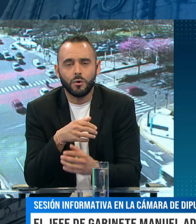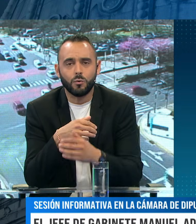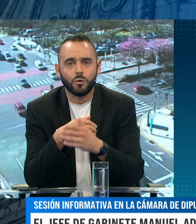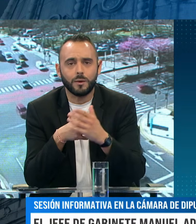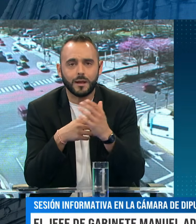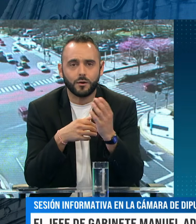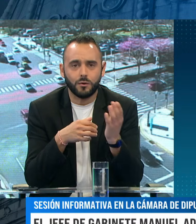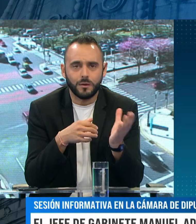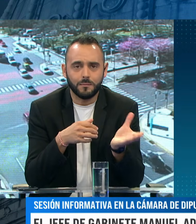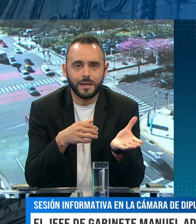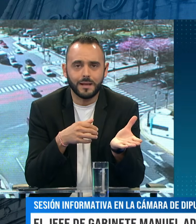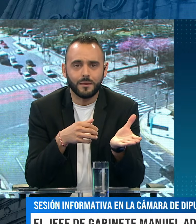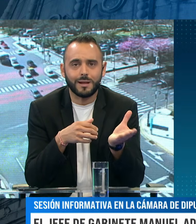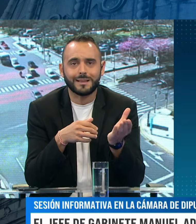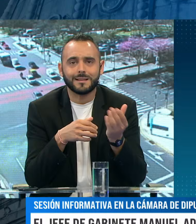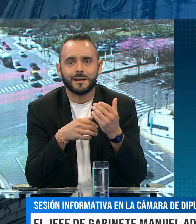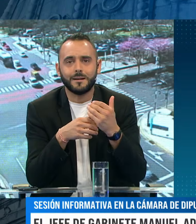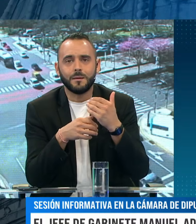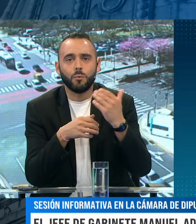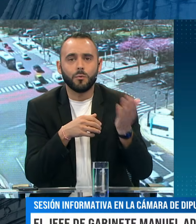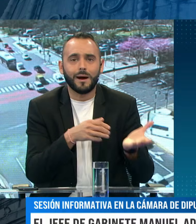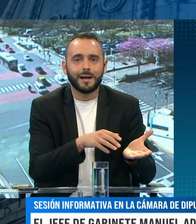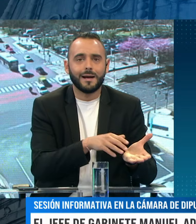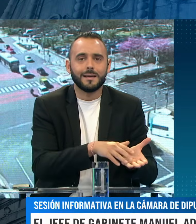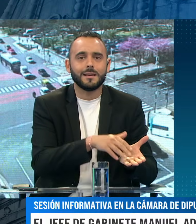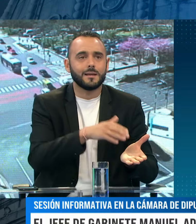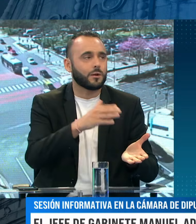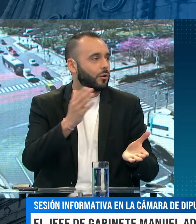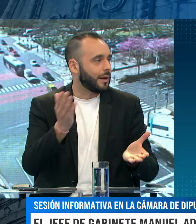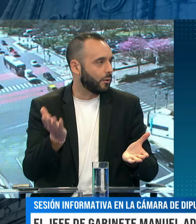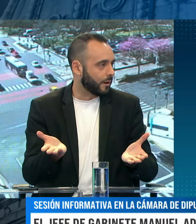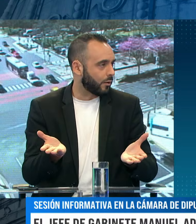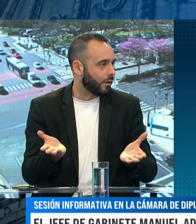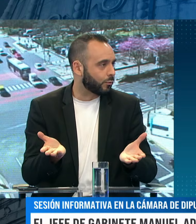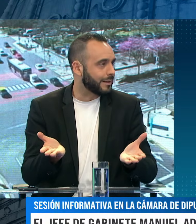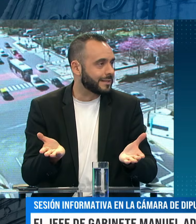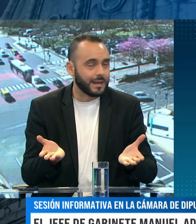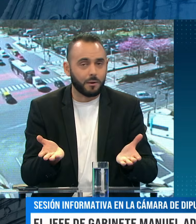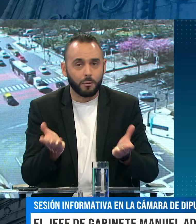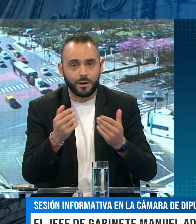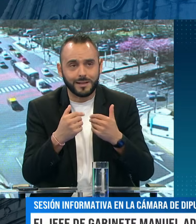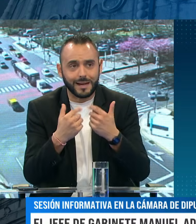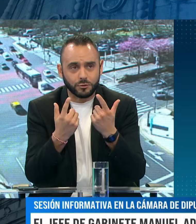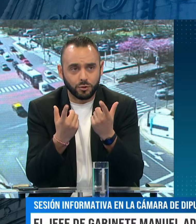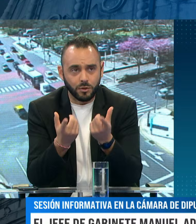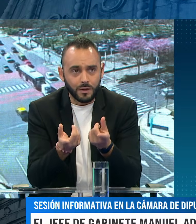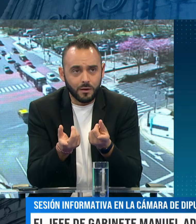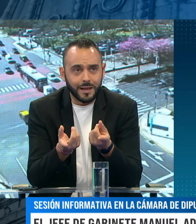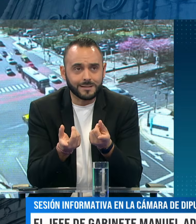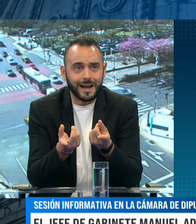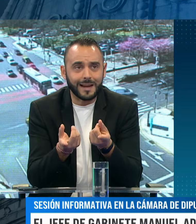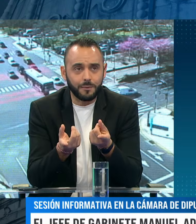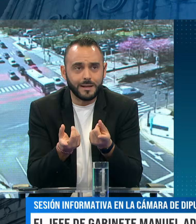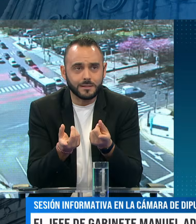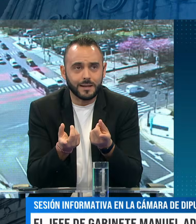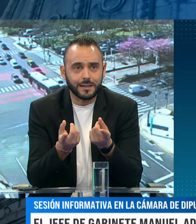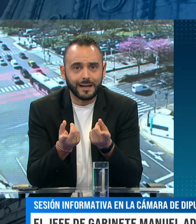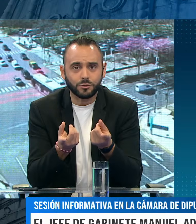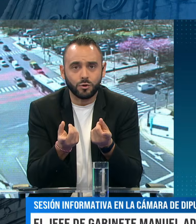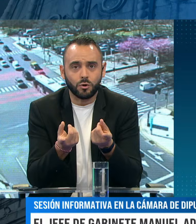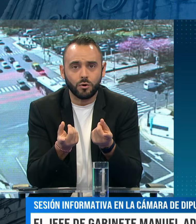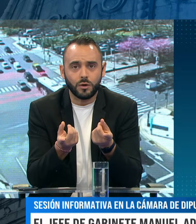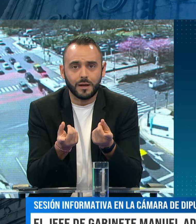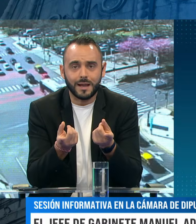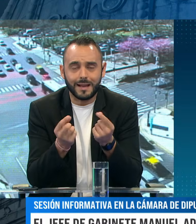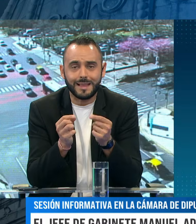cuando un gobierno viene de una tasa muy baja y con el gobierno actual se eleva. Bueno, en este caso es al revés, en este